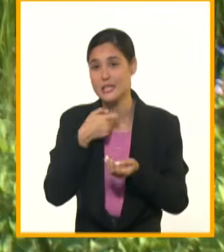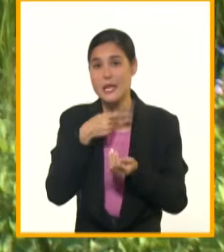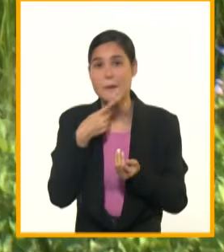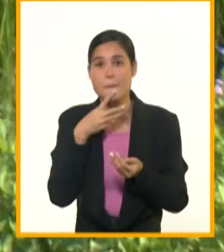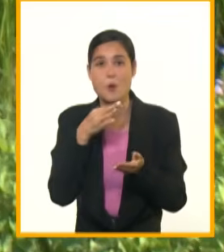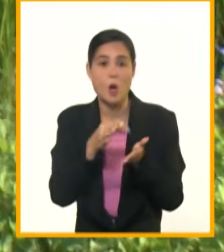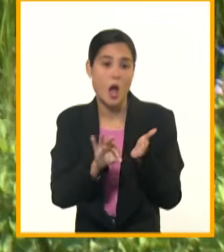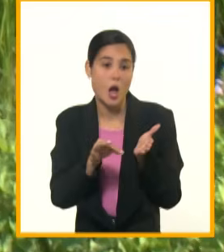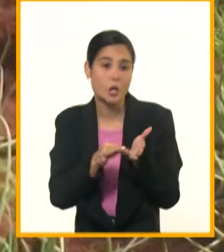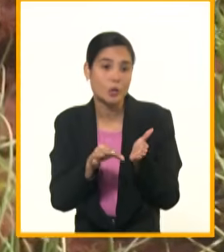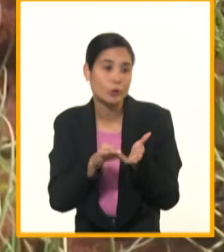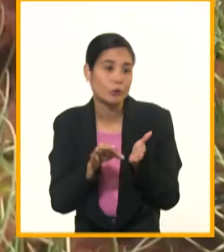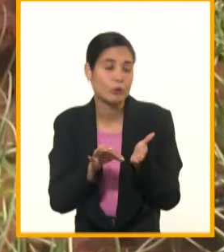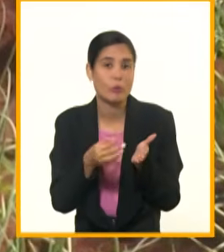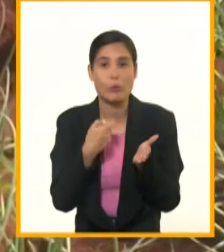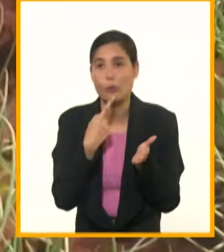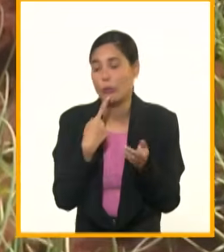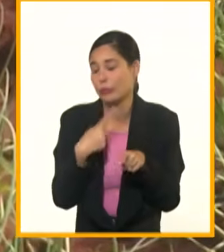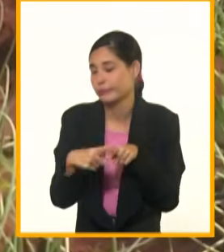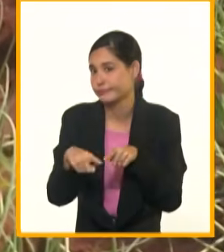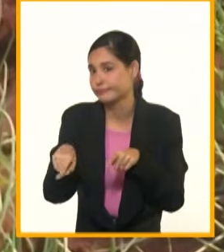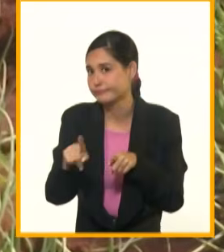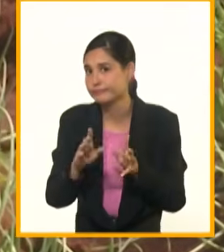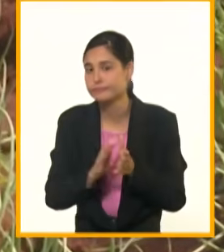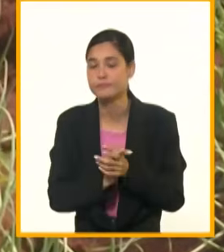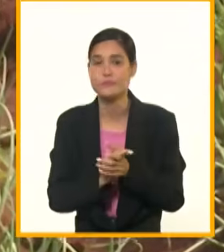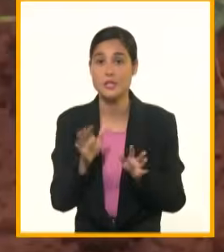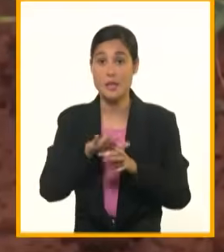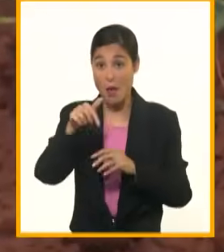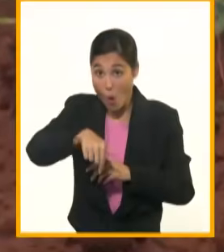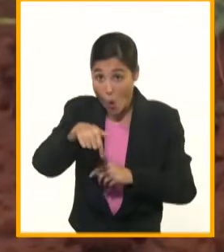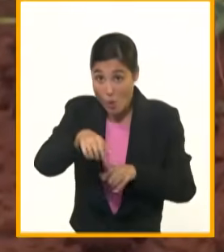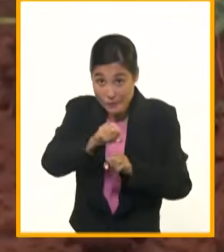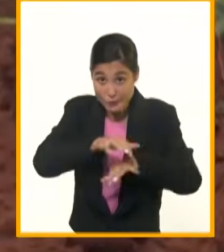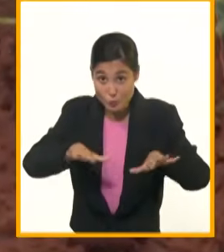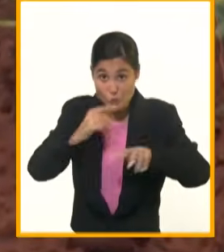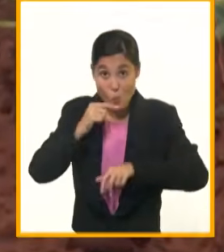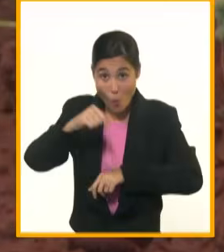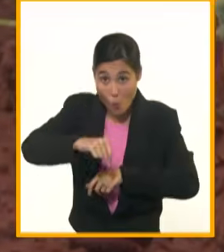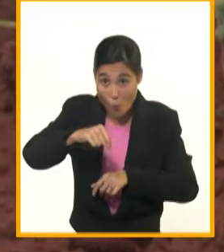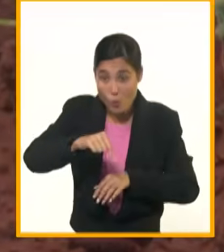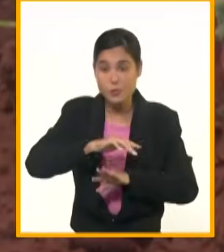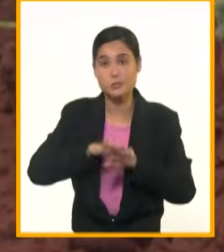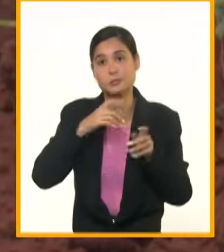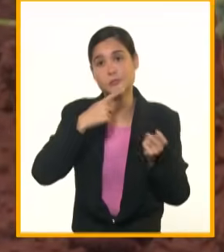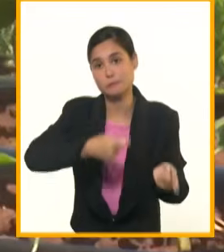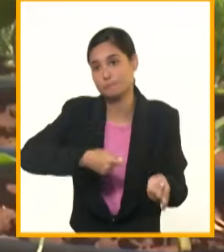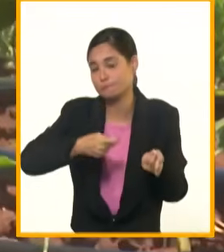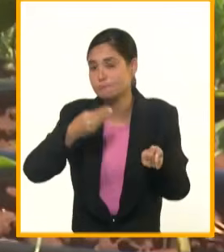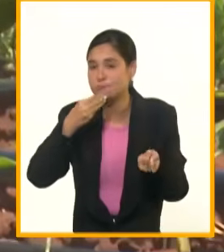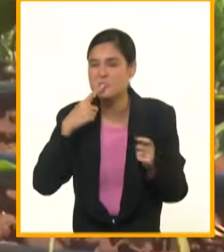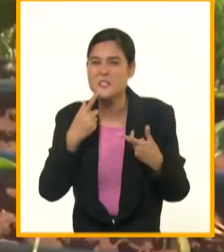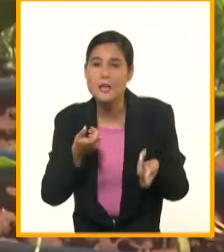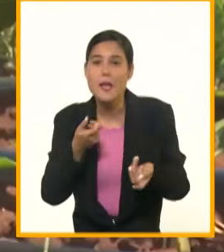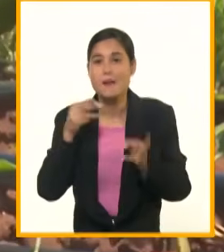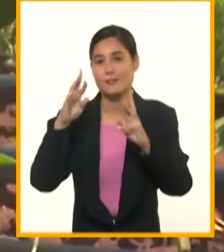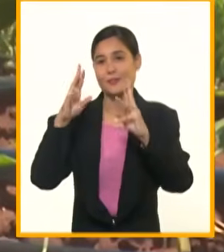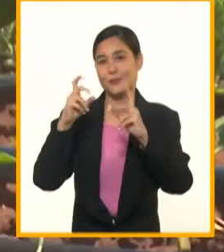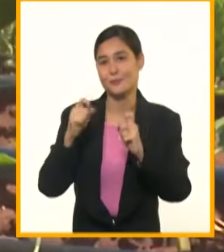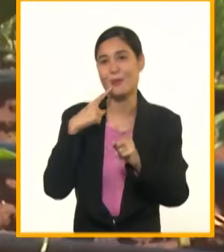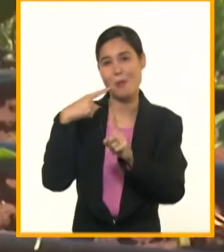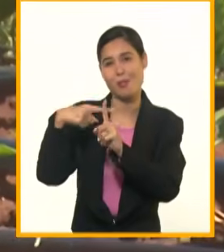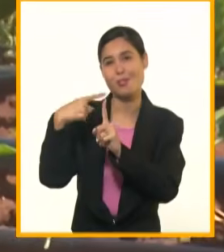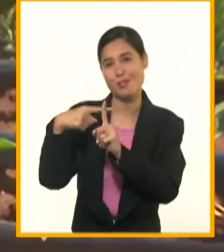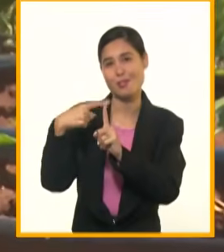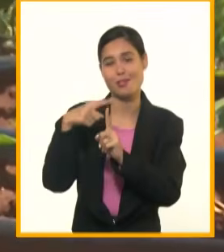se comportan en nuestro tipo de suelo. En el contexto actual, la ciencia vinculada a la producción agropecuaria ha mostrado resultados positivos a partir